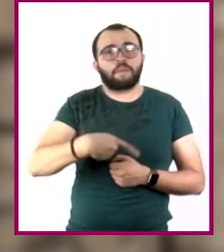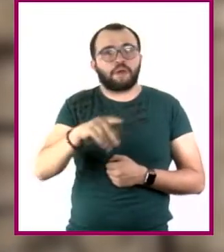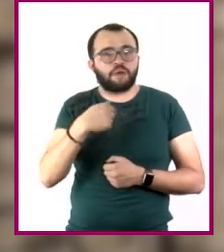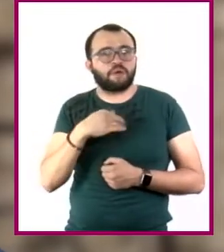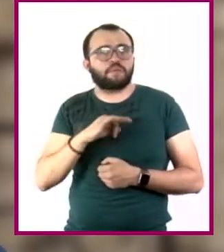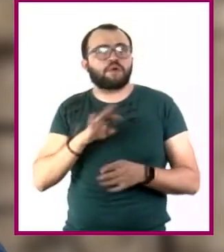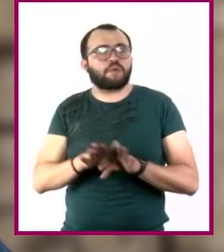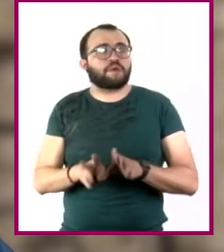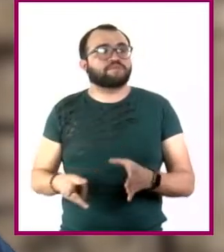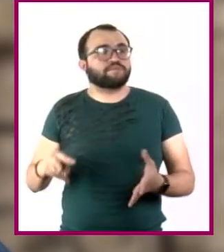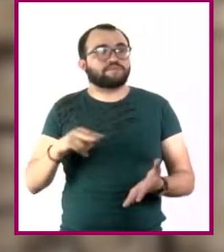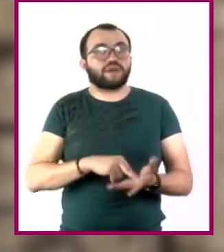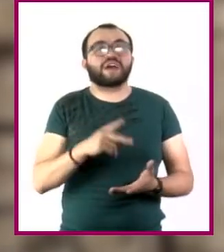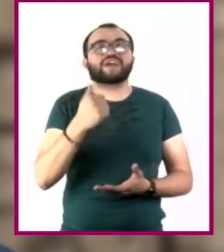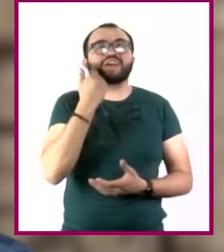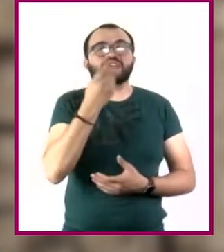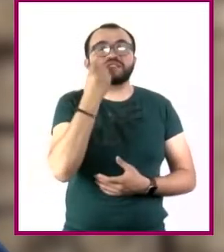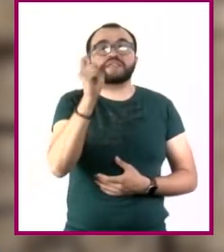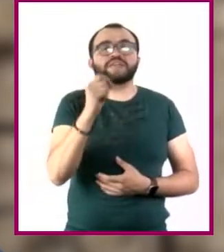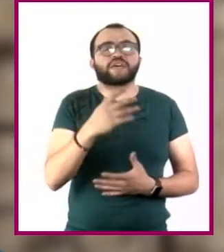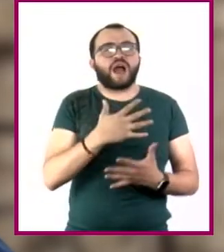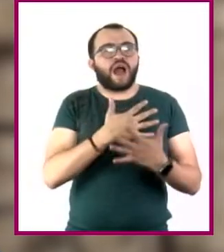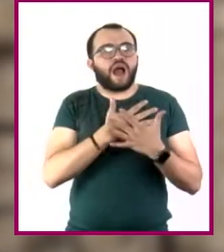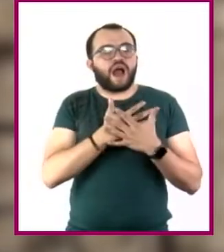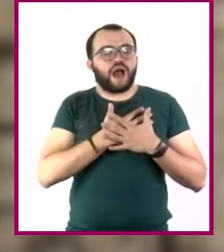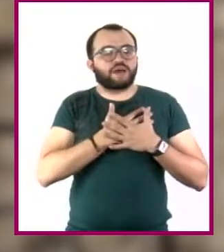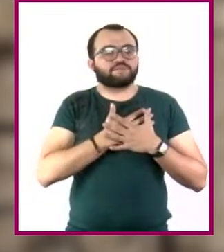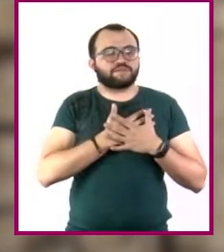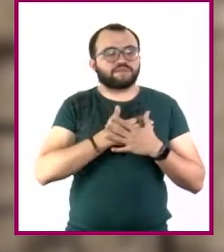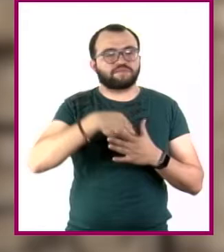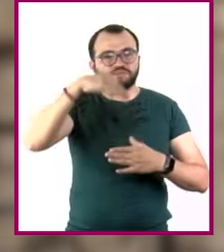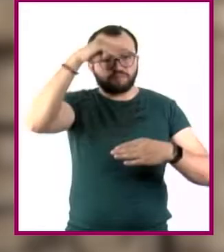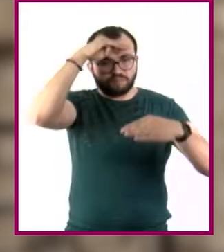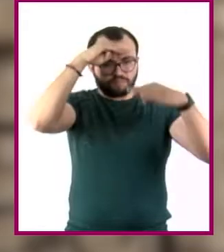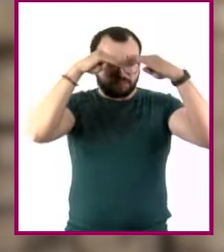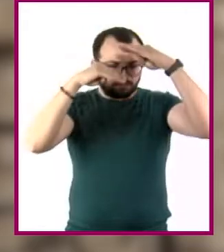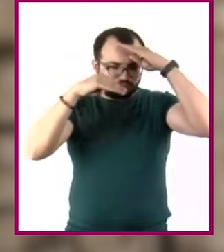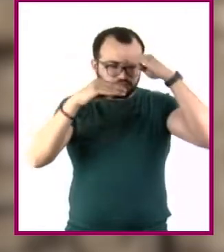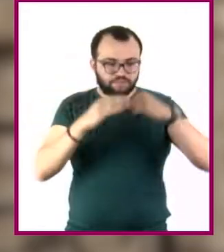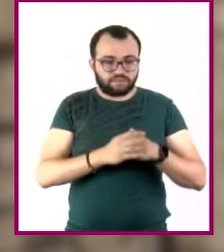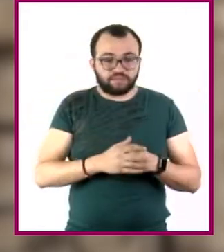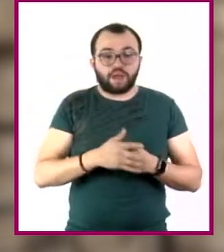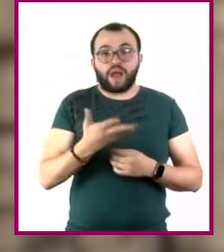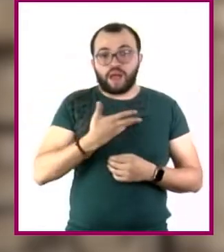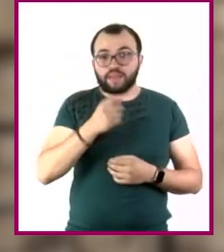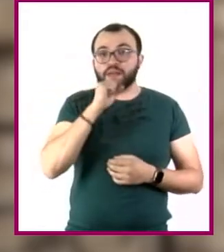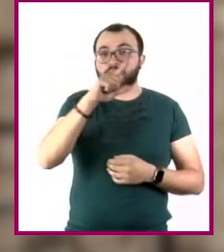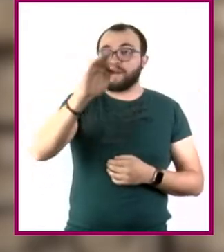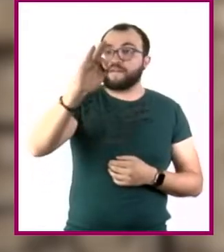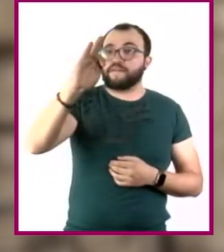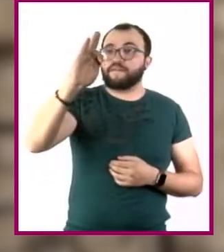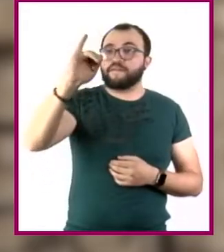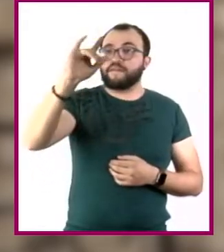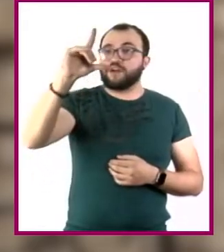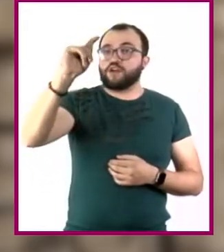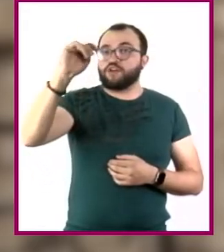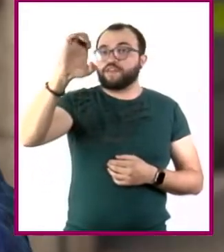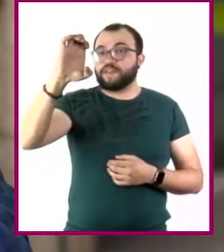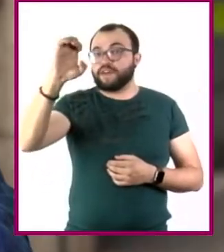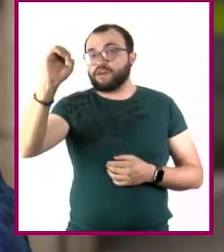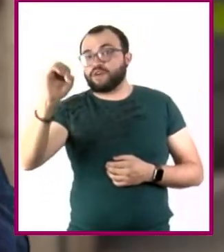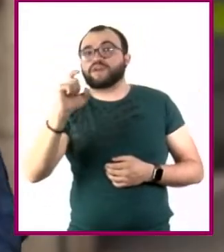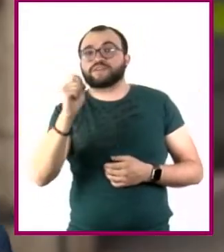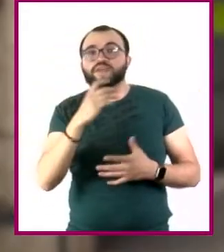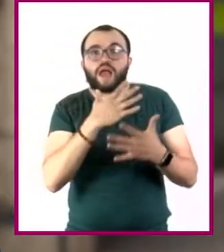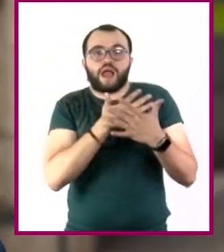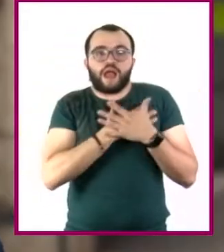Significa el que ama la sabiduría. También hay quien se llama filoteo, el que ama a Dios. Pero un nombre no determina lo que uno hace